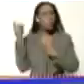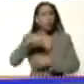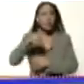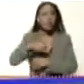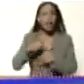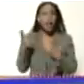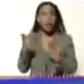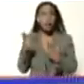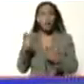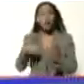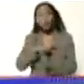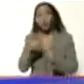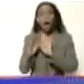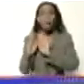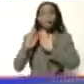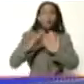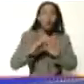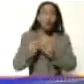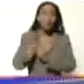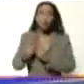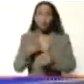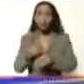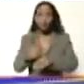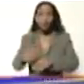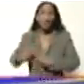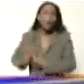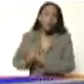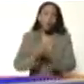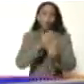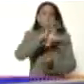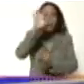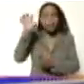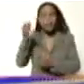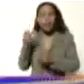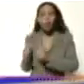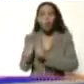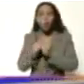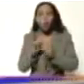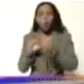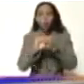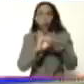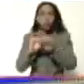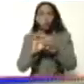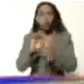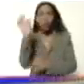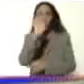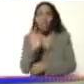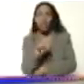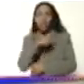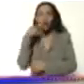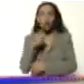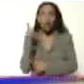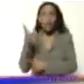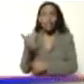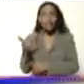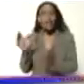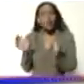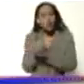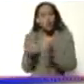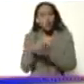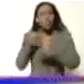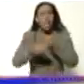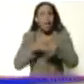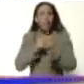la complementariedad y el apoyo y el acompañamiento de países aliados, como es el caso de la Federación de Rusia. Nuestra cooperación se fundamenta en una